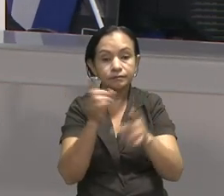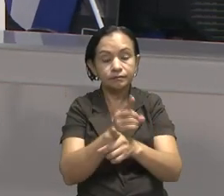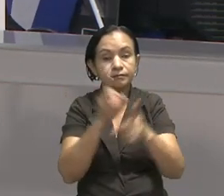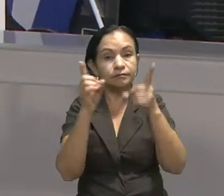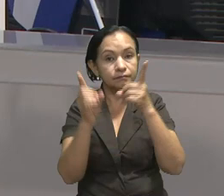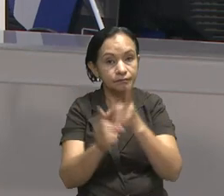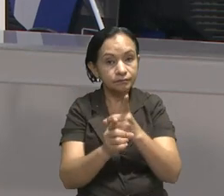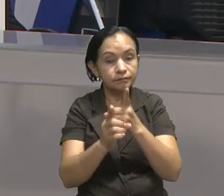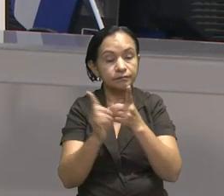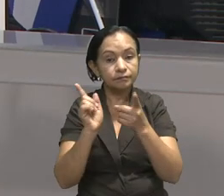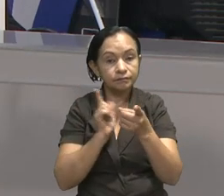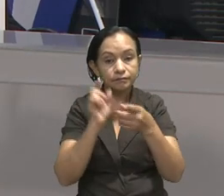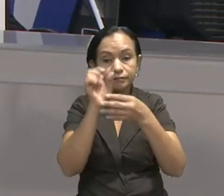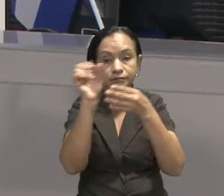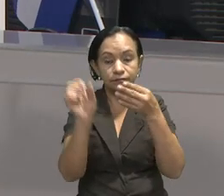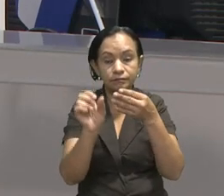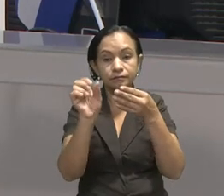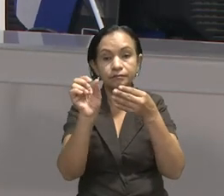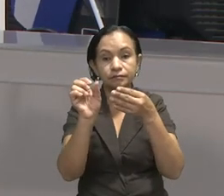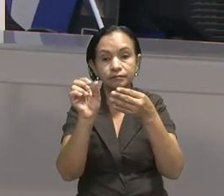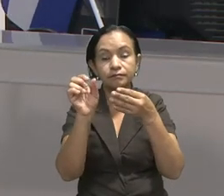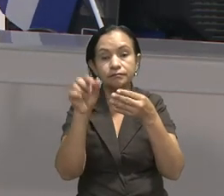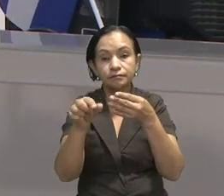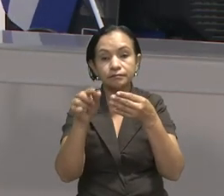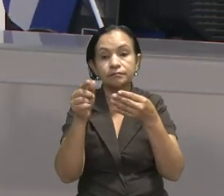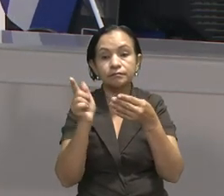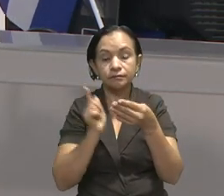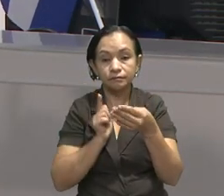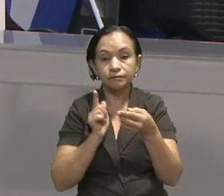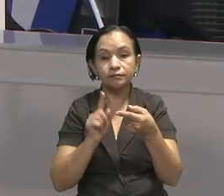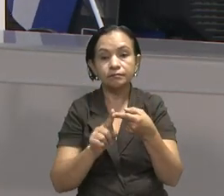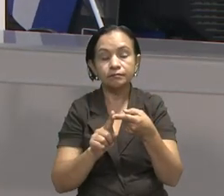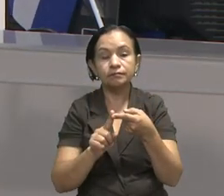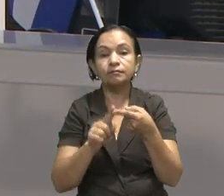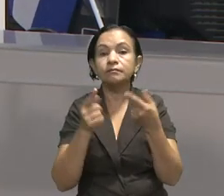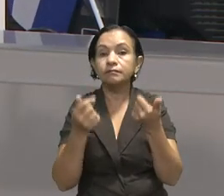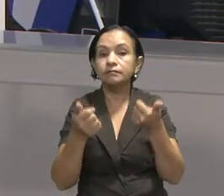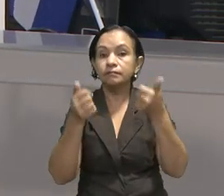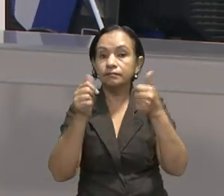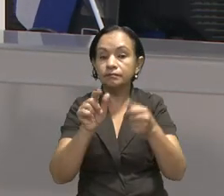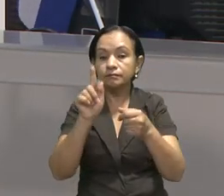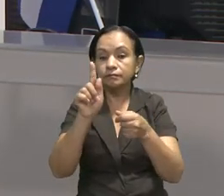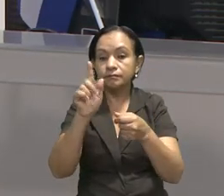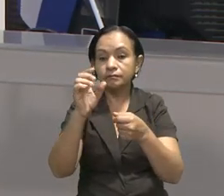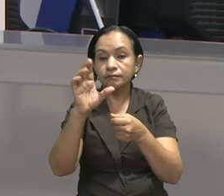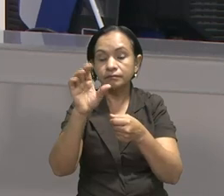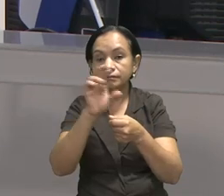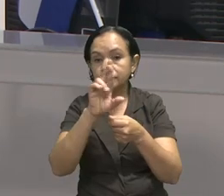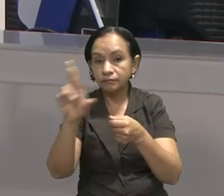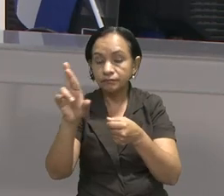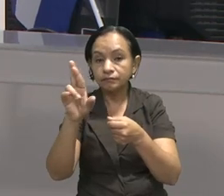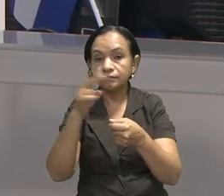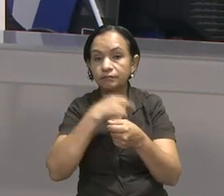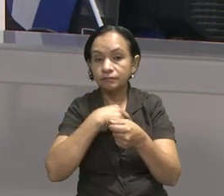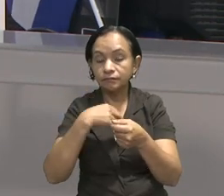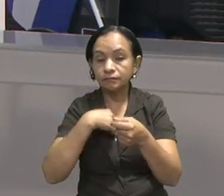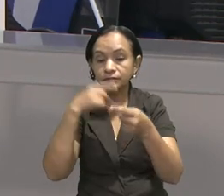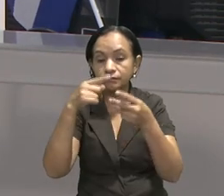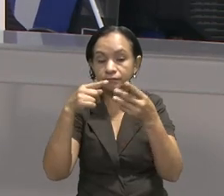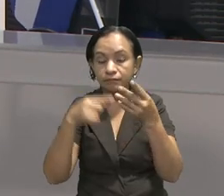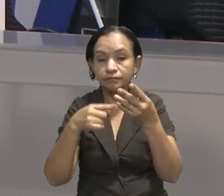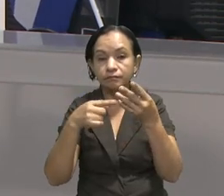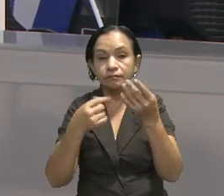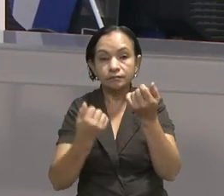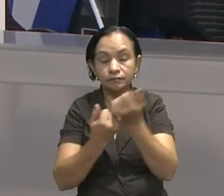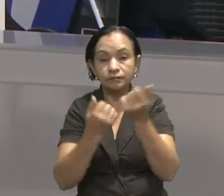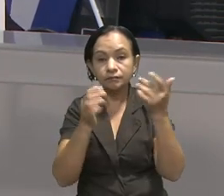obligaciones contenidas en los artículos habilitantes otorgados. En consecuencia, Telcor tendrá las siguientes